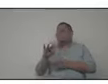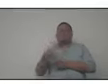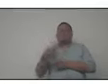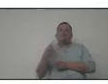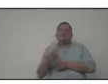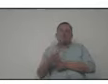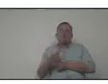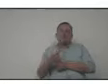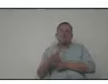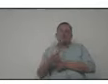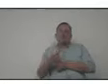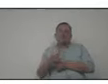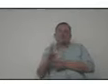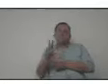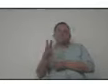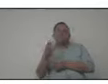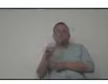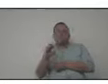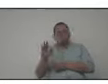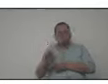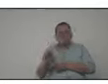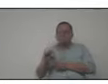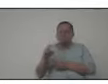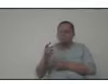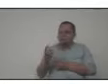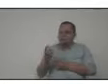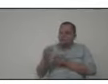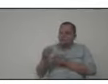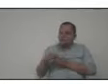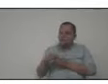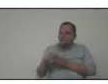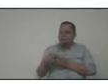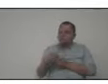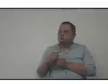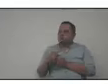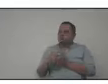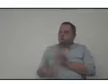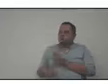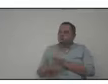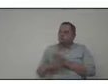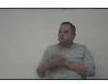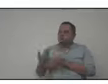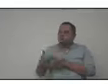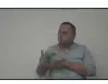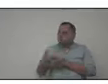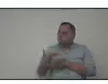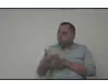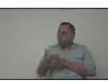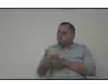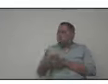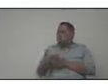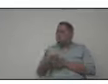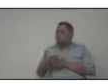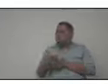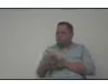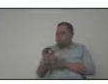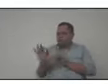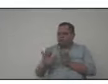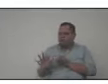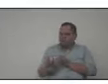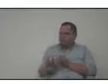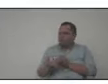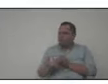nos falta un 20% y estamos a puertas, espero que el plan de reorganizacional o